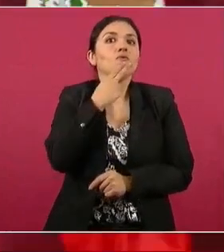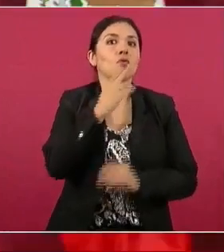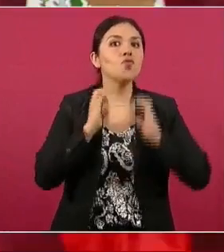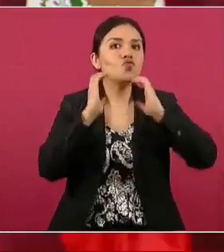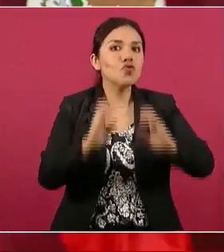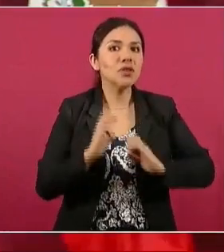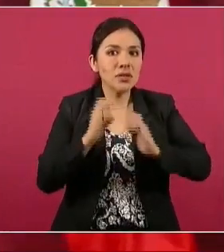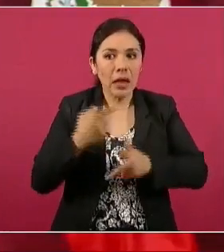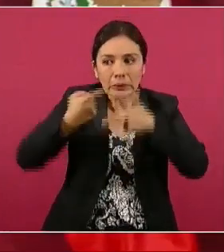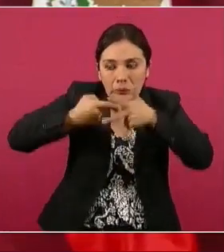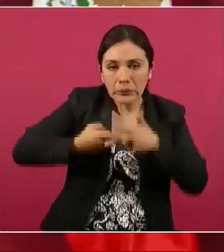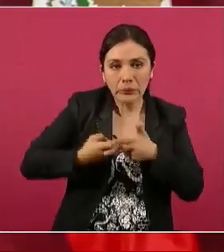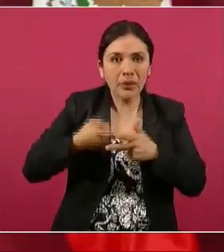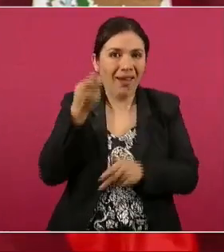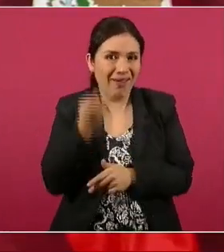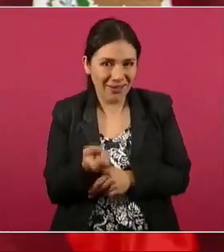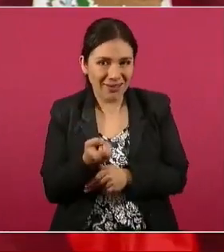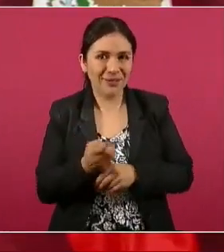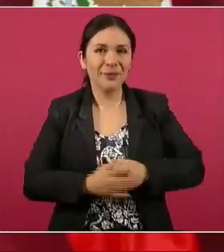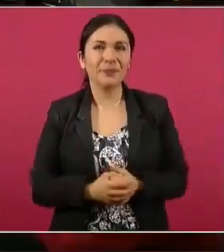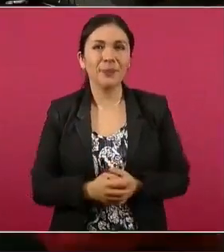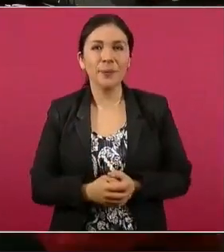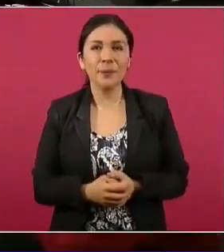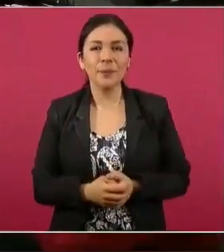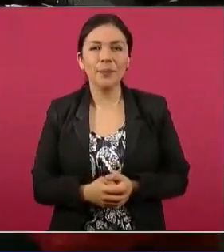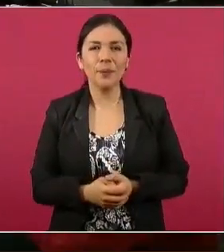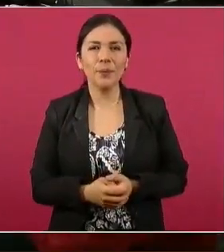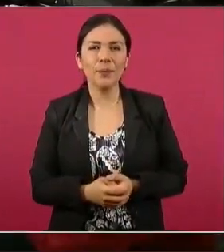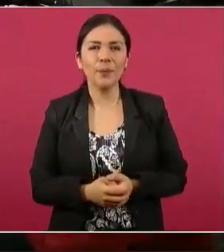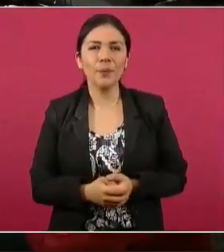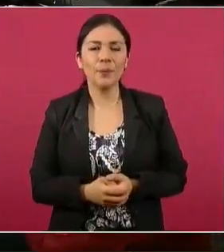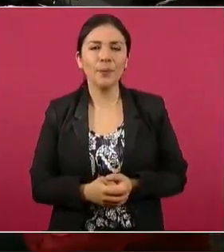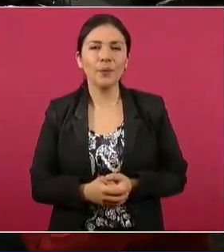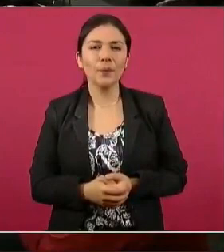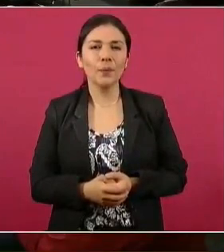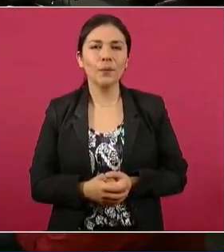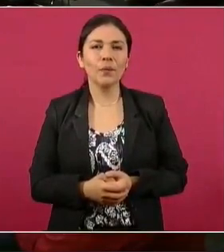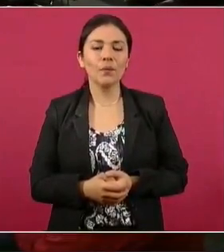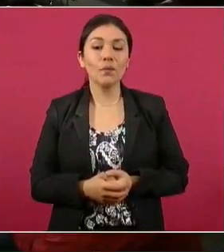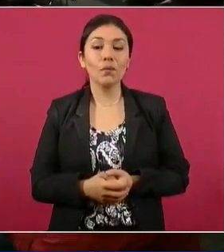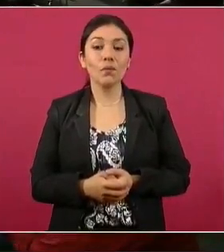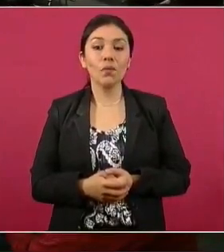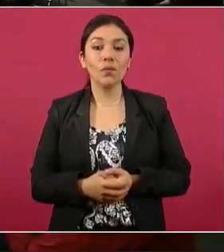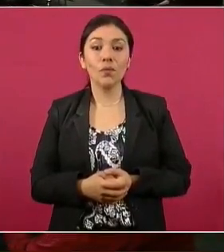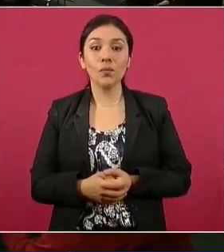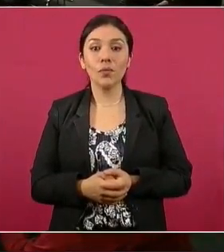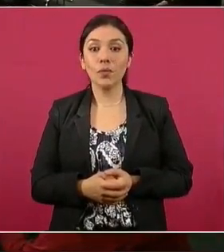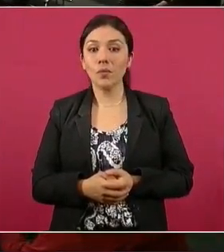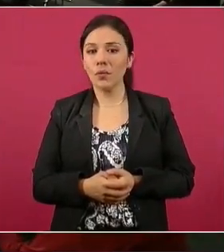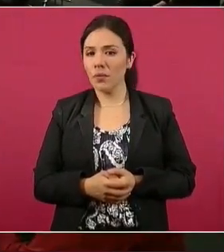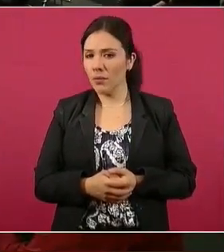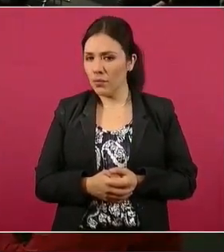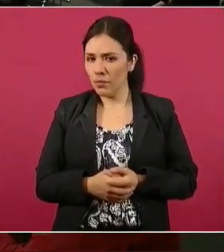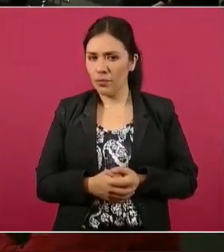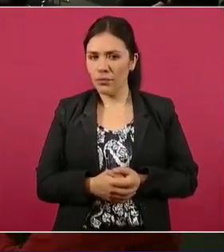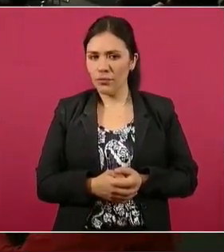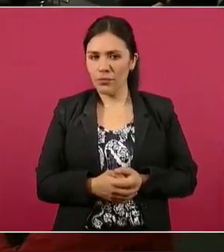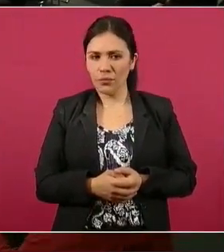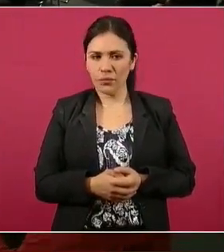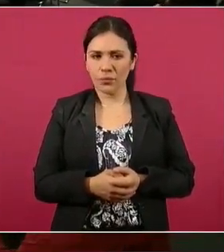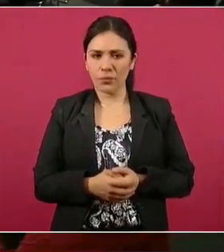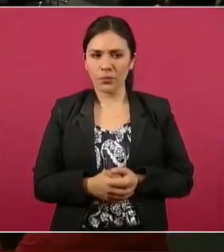Entonces eso… En este caso los ejidatarios lo único que quieren es que los terrenos pues, se les